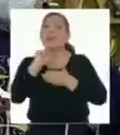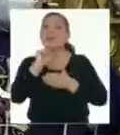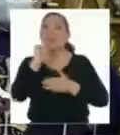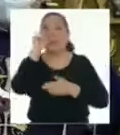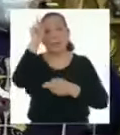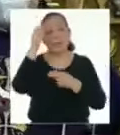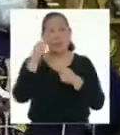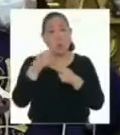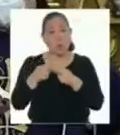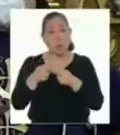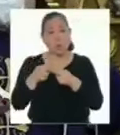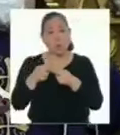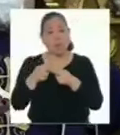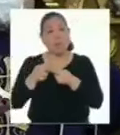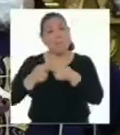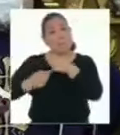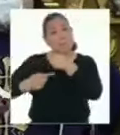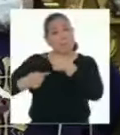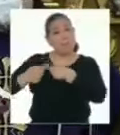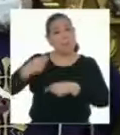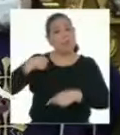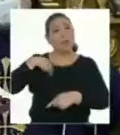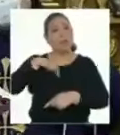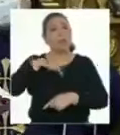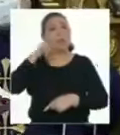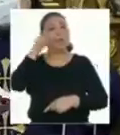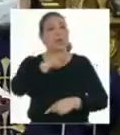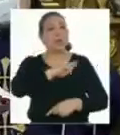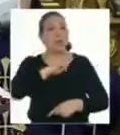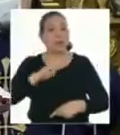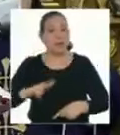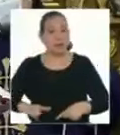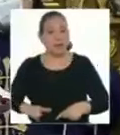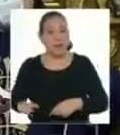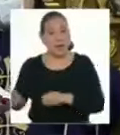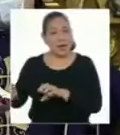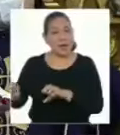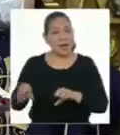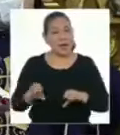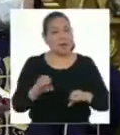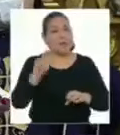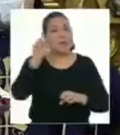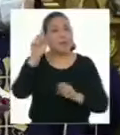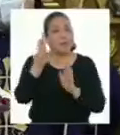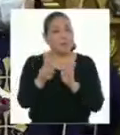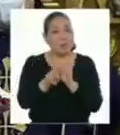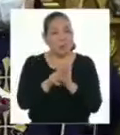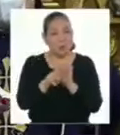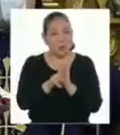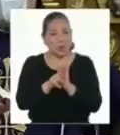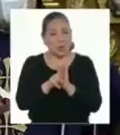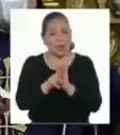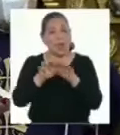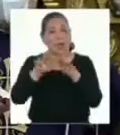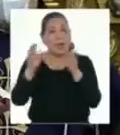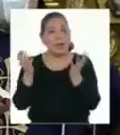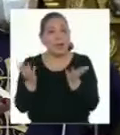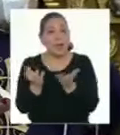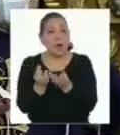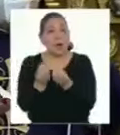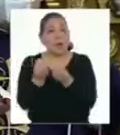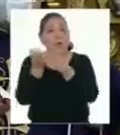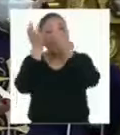santificado sea tu nombre. Venga a nosotros tu reino. Hágase tu voluntad en la